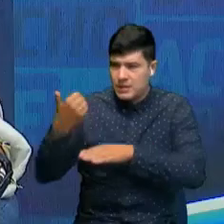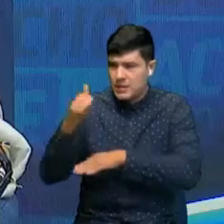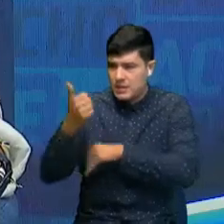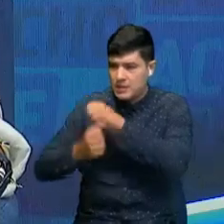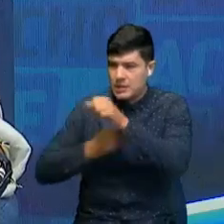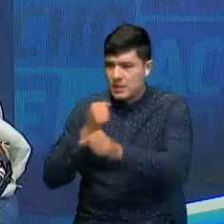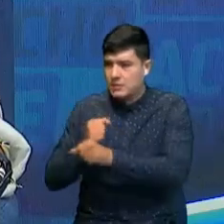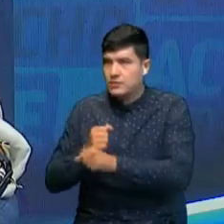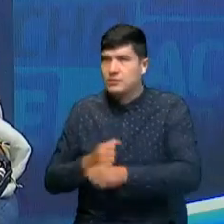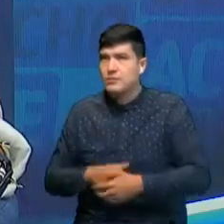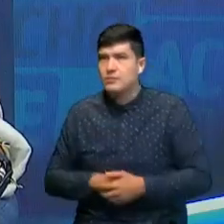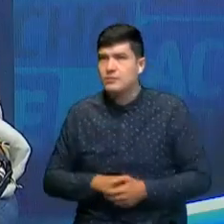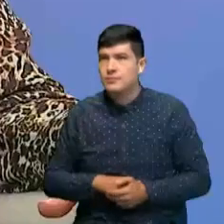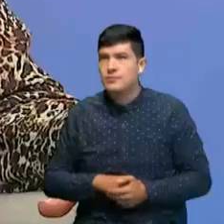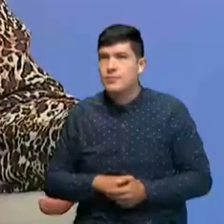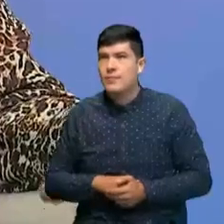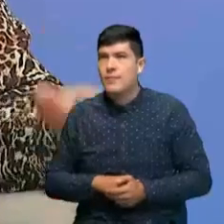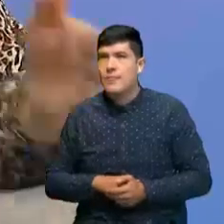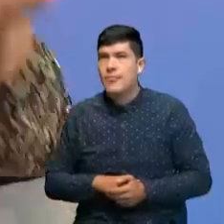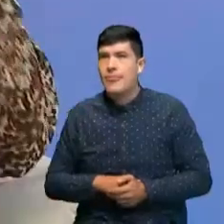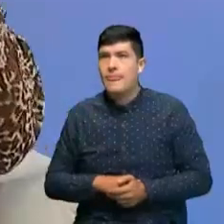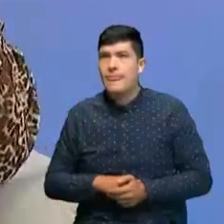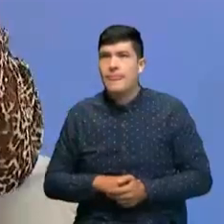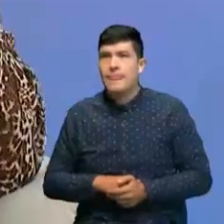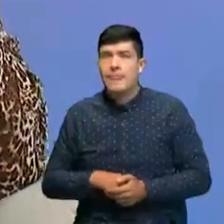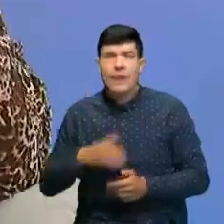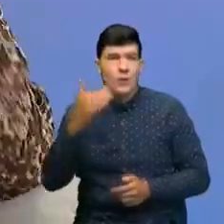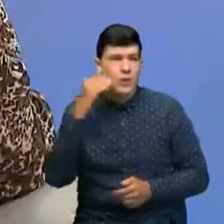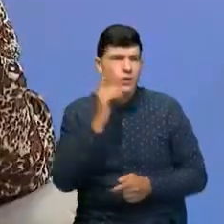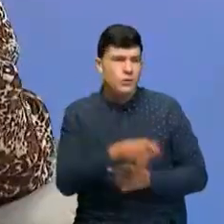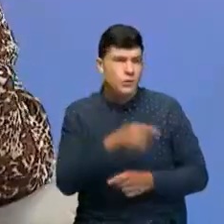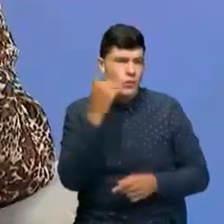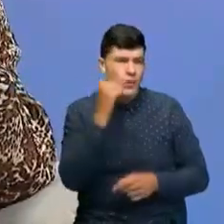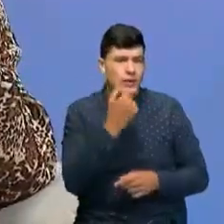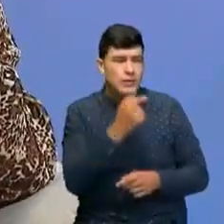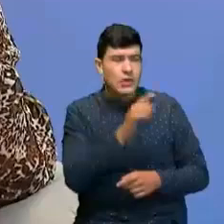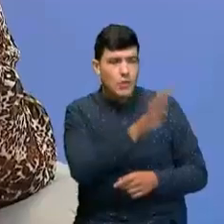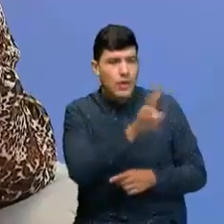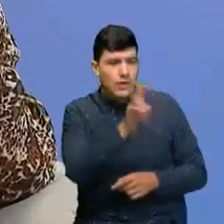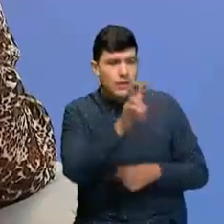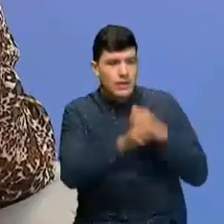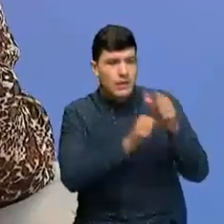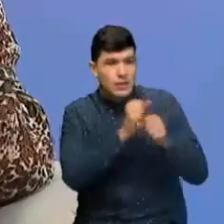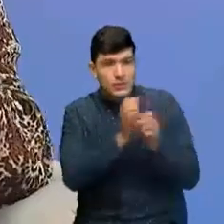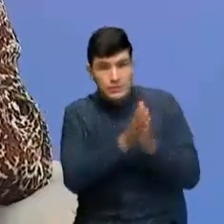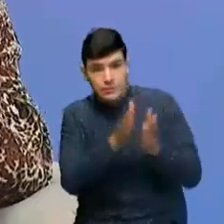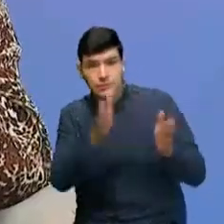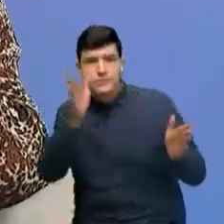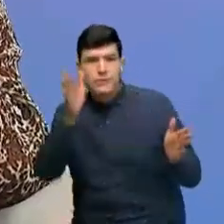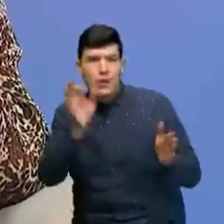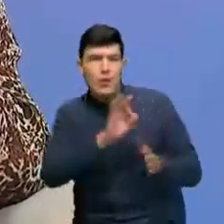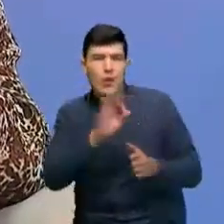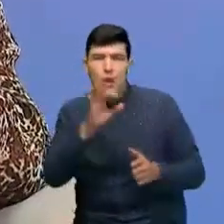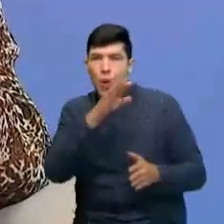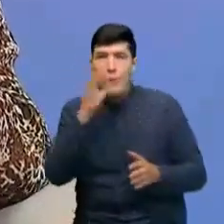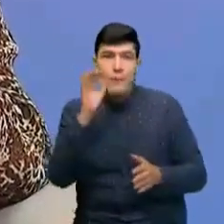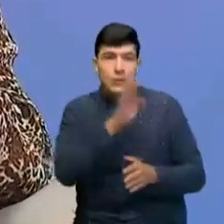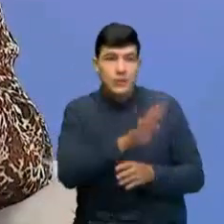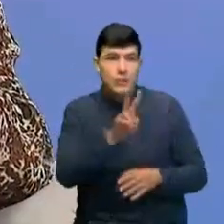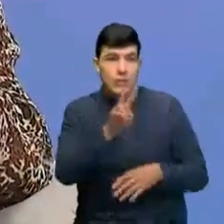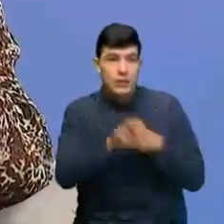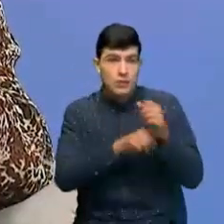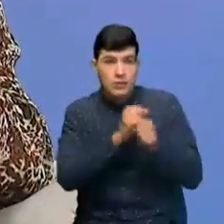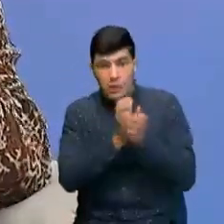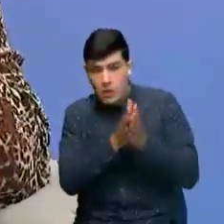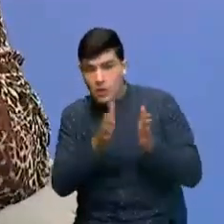años límite. Los 10 años claro, límite, cuando las mujeres estamos entre 47 años hacia arriba, sí, hombres 52